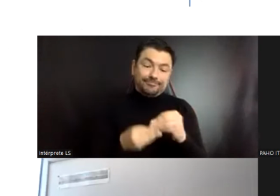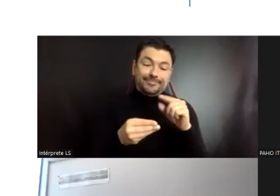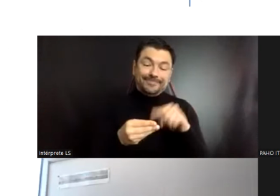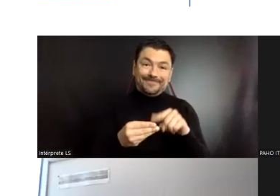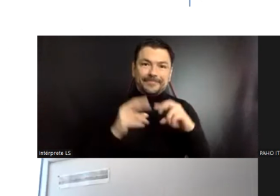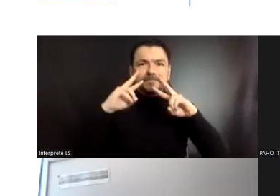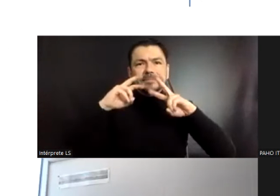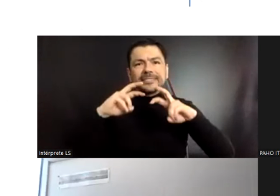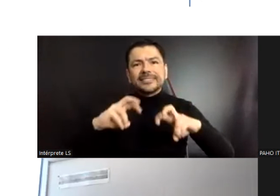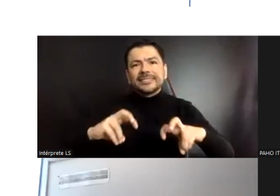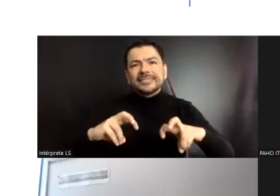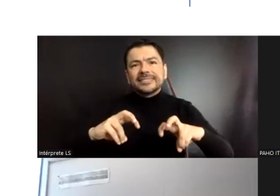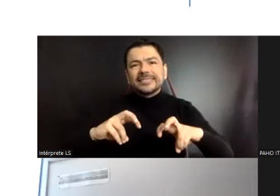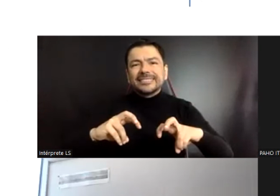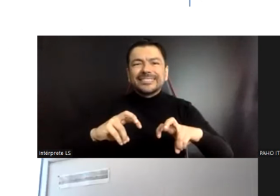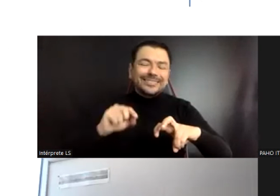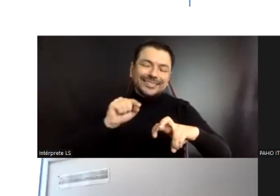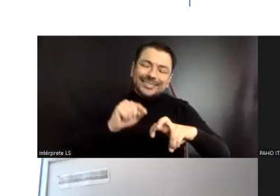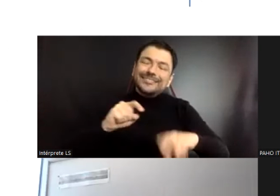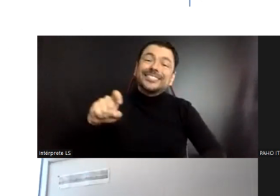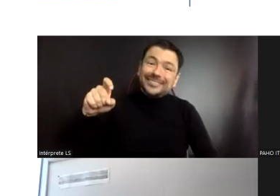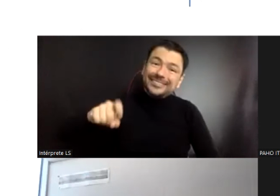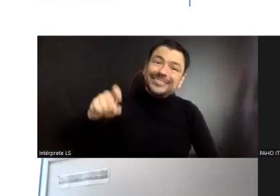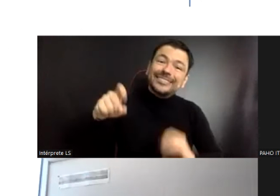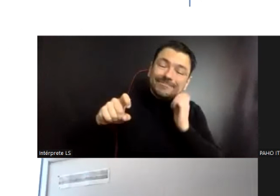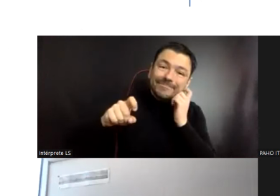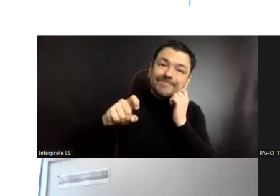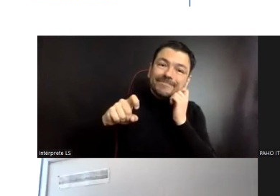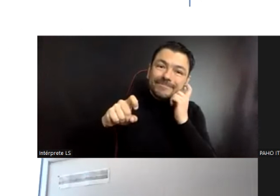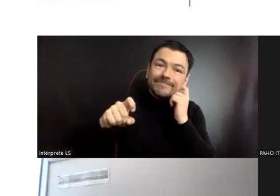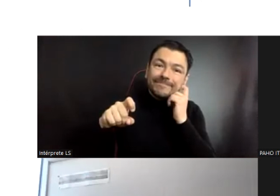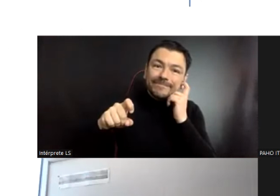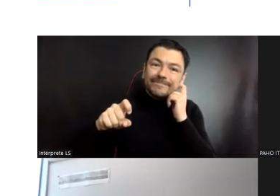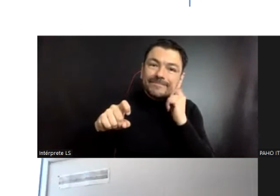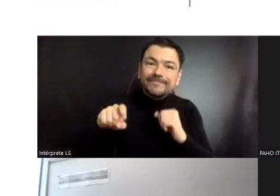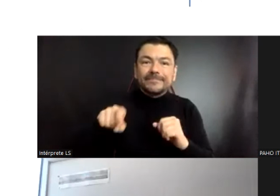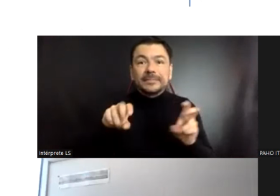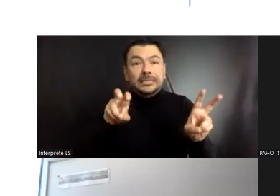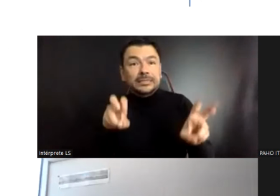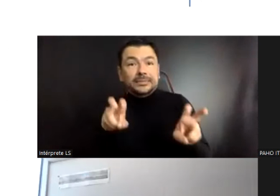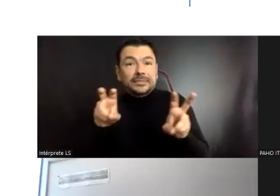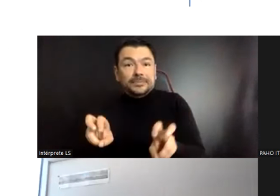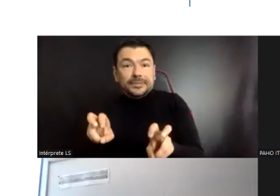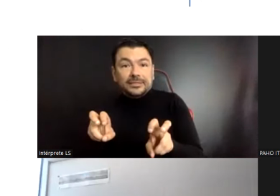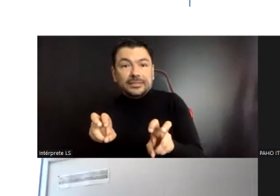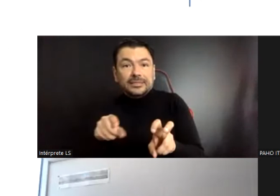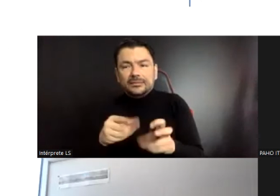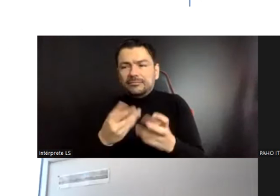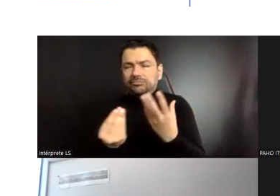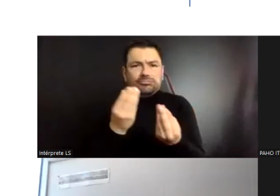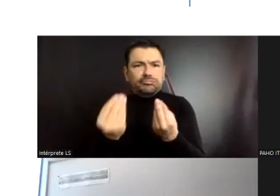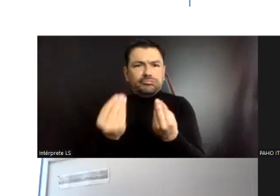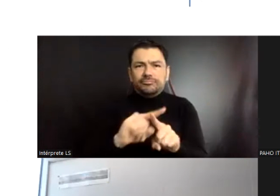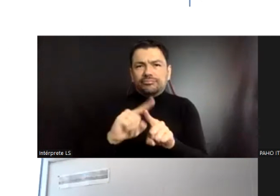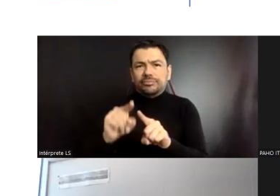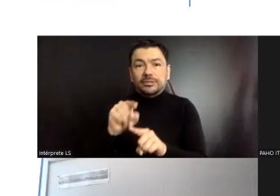necesitamos abordarlo de cuáles son esos temas multisectoriales. Las economías son